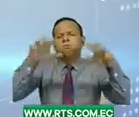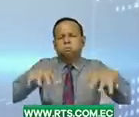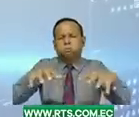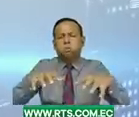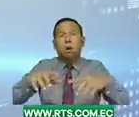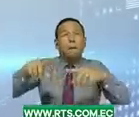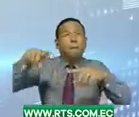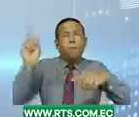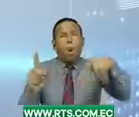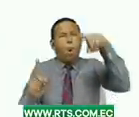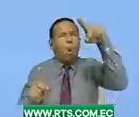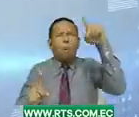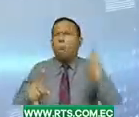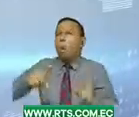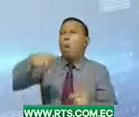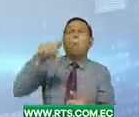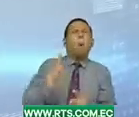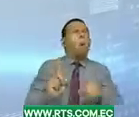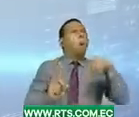tormentas eléctricas,